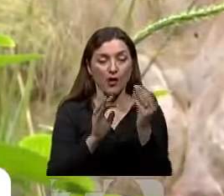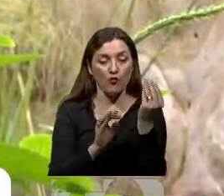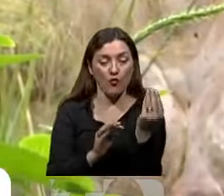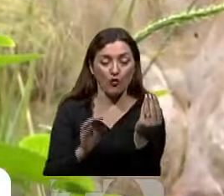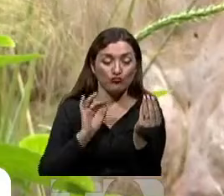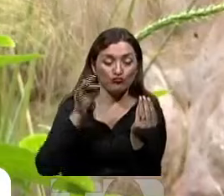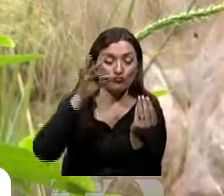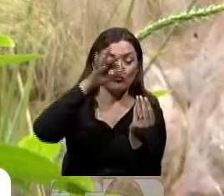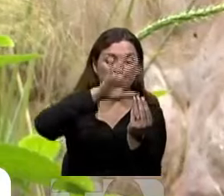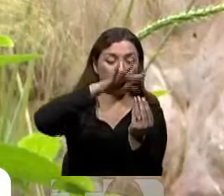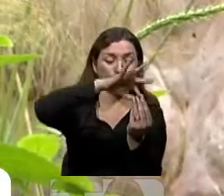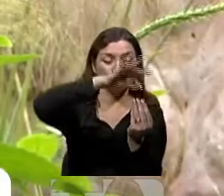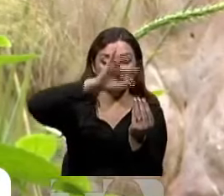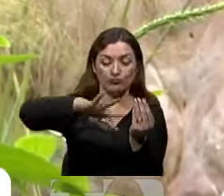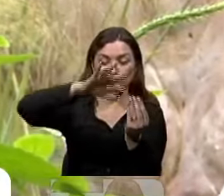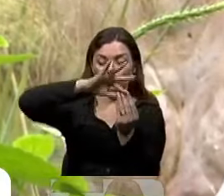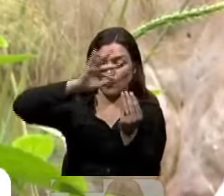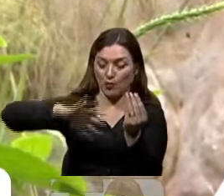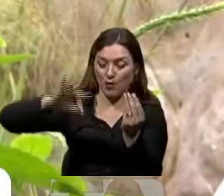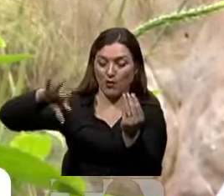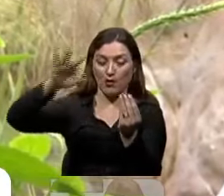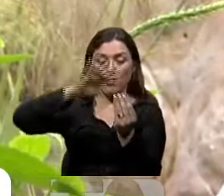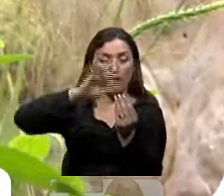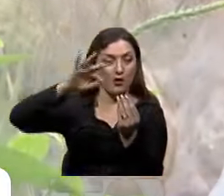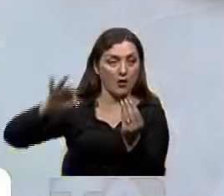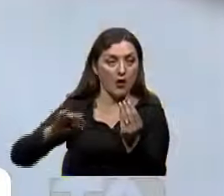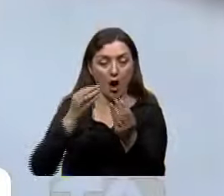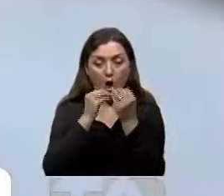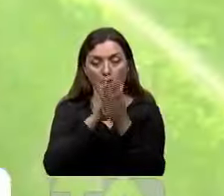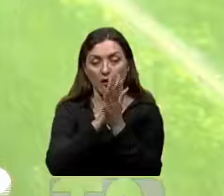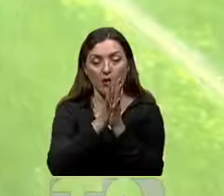esto, si no hay polinizadores, no hay comida.